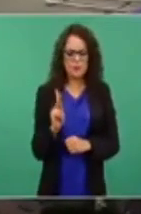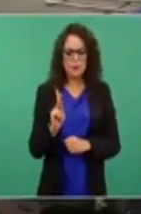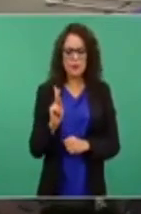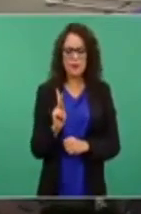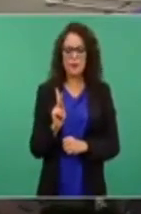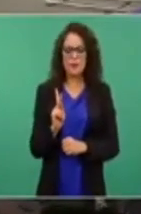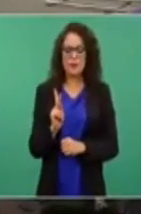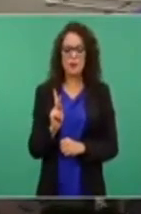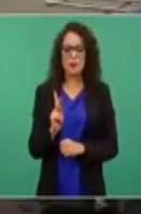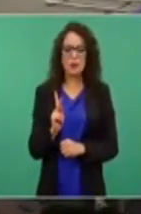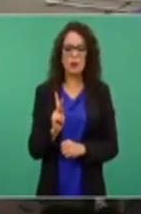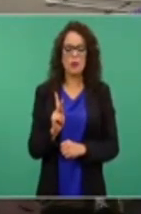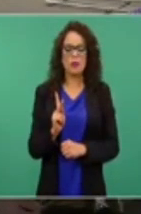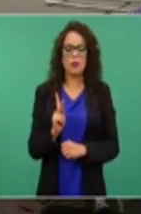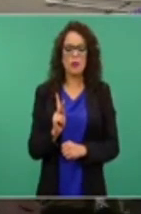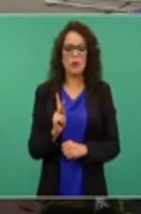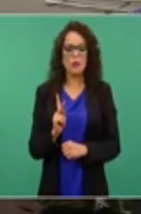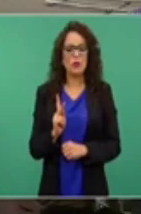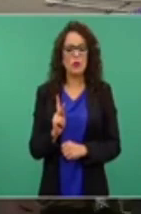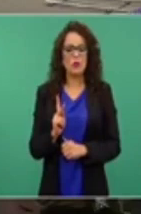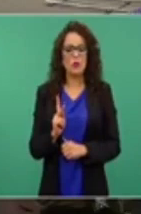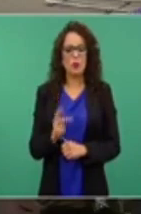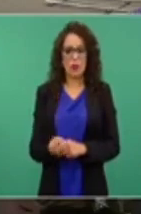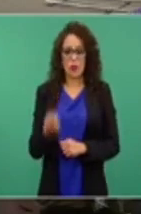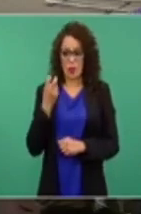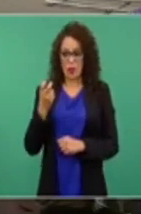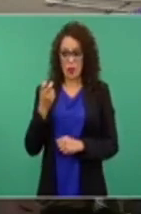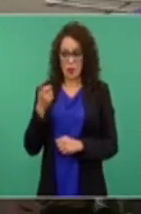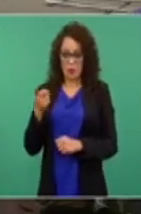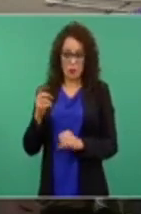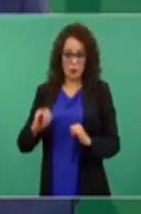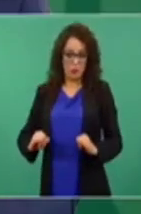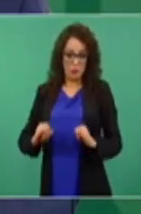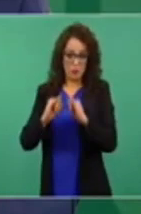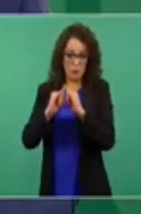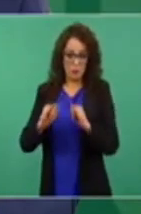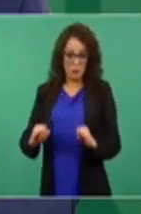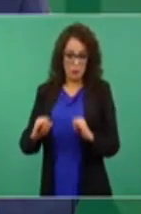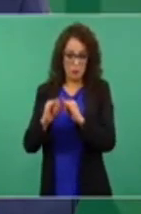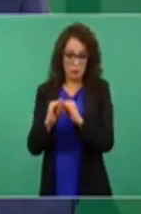en abono a estos organismos,